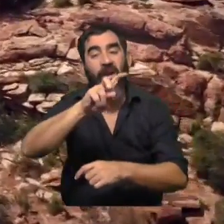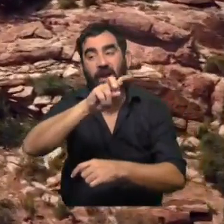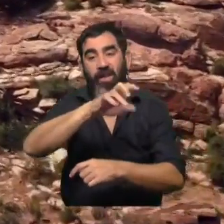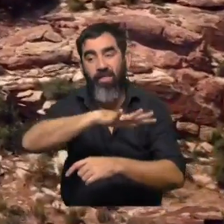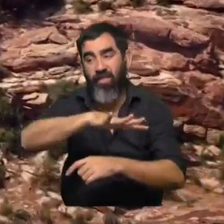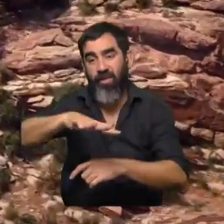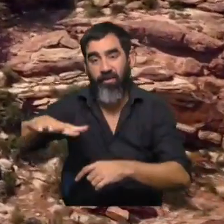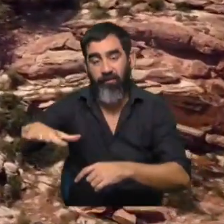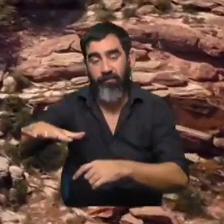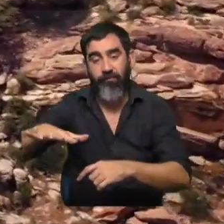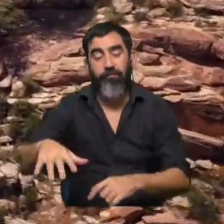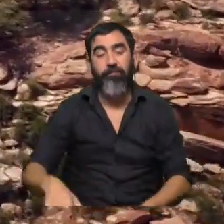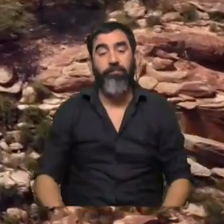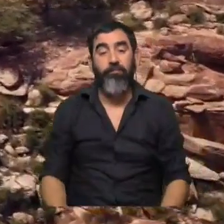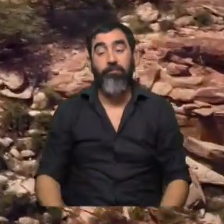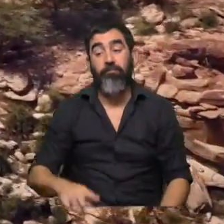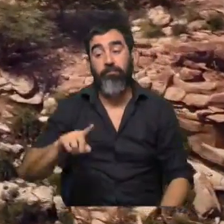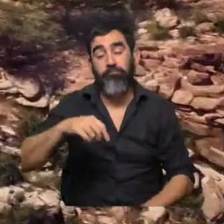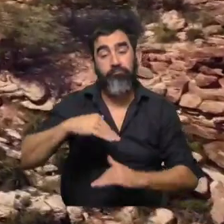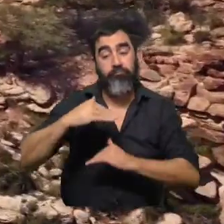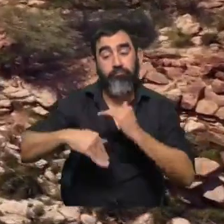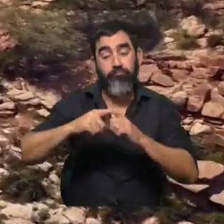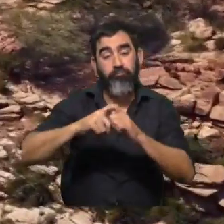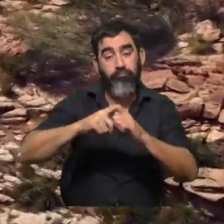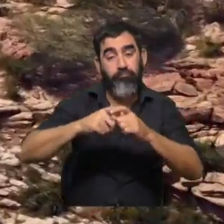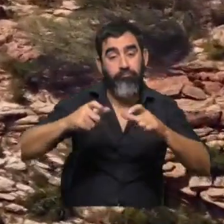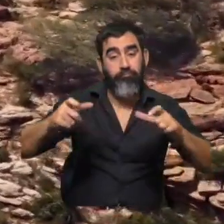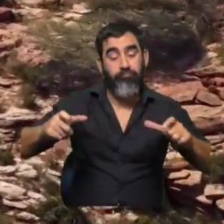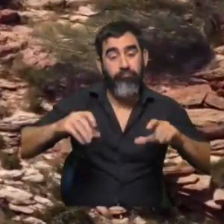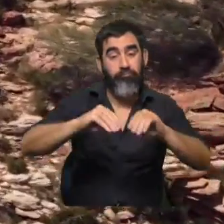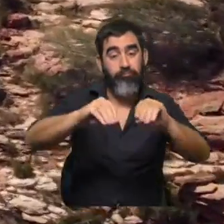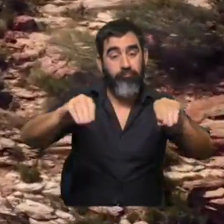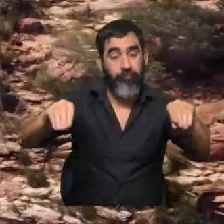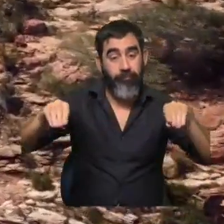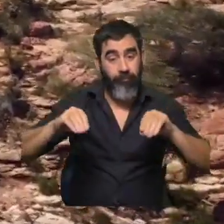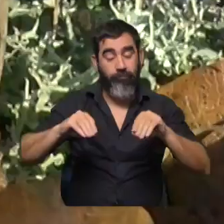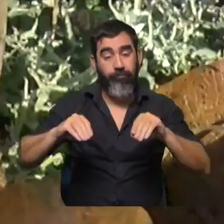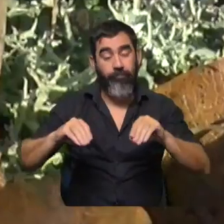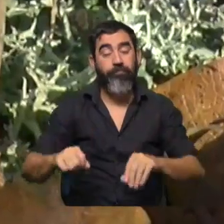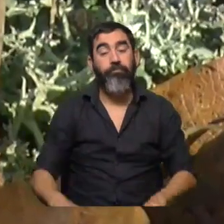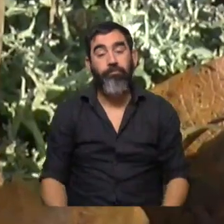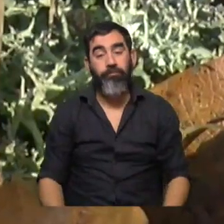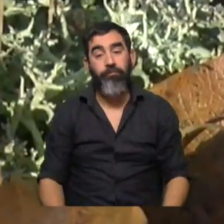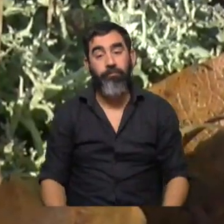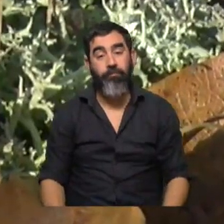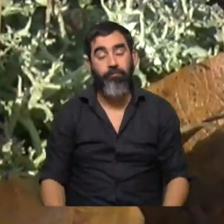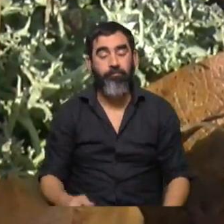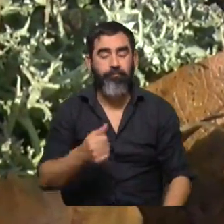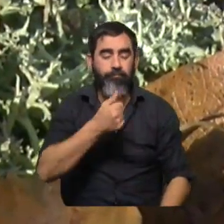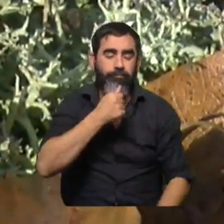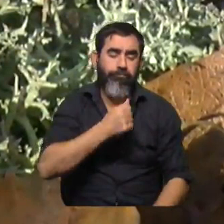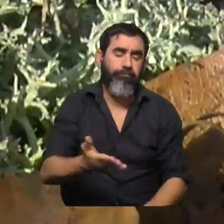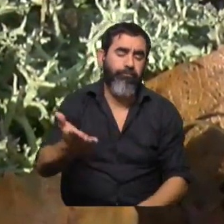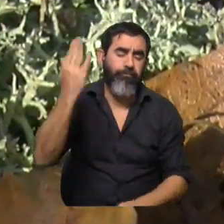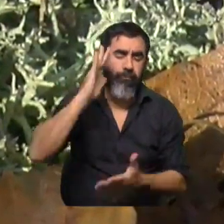alguna manera se desarrollaron, pudieron desarrollarse en el medio terrestre, fueron primitivas, sin